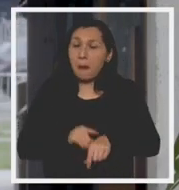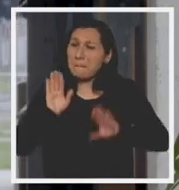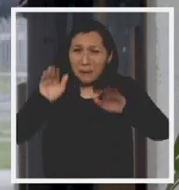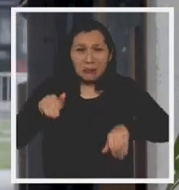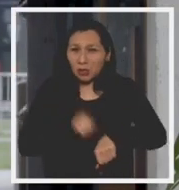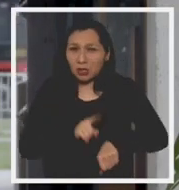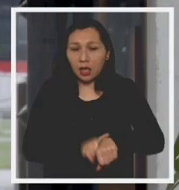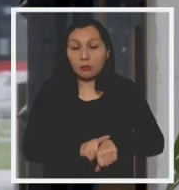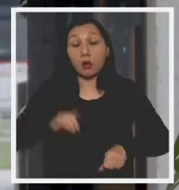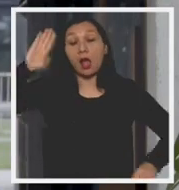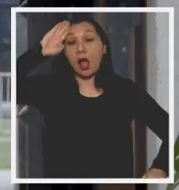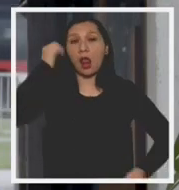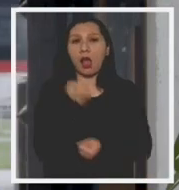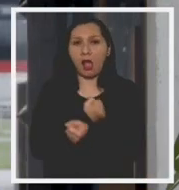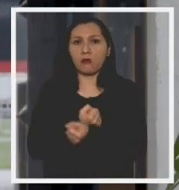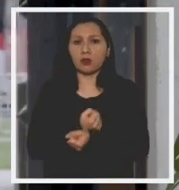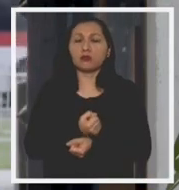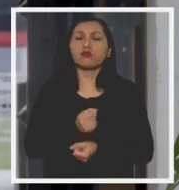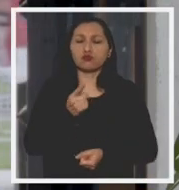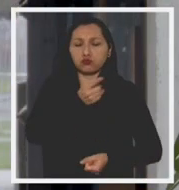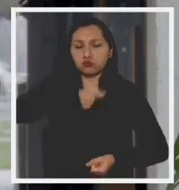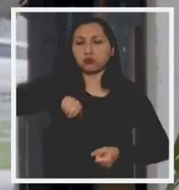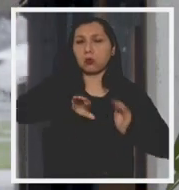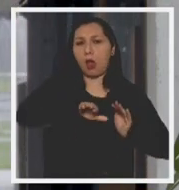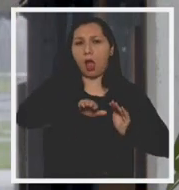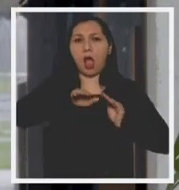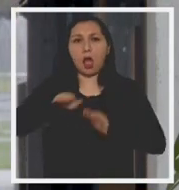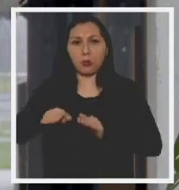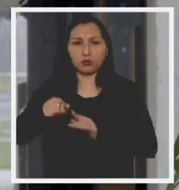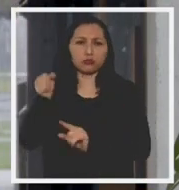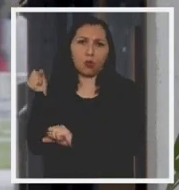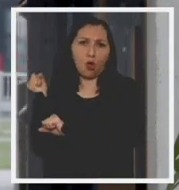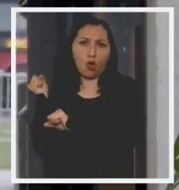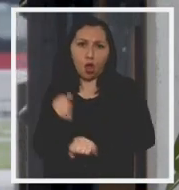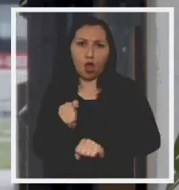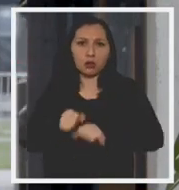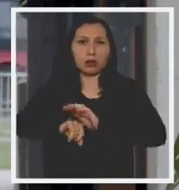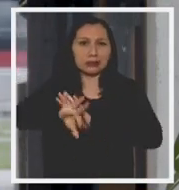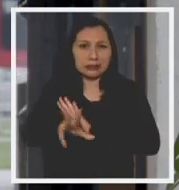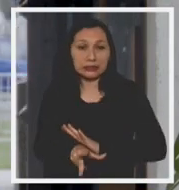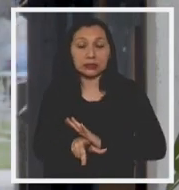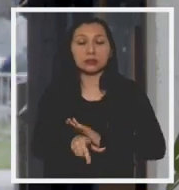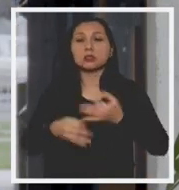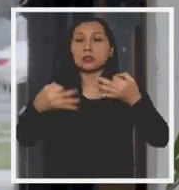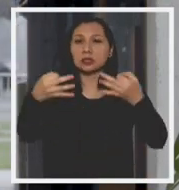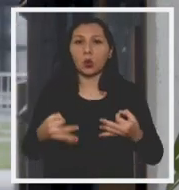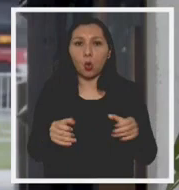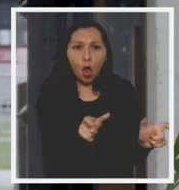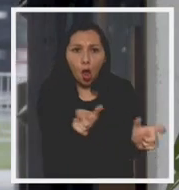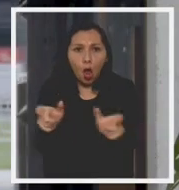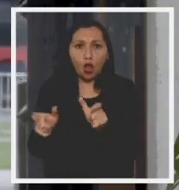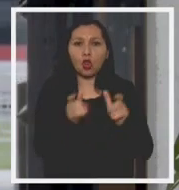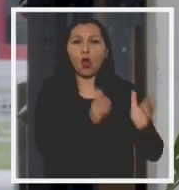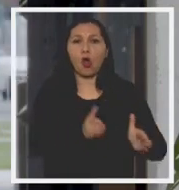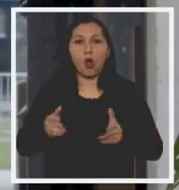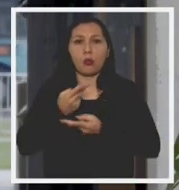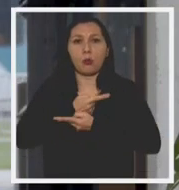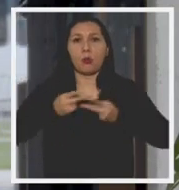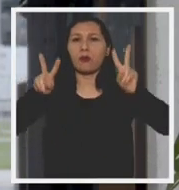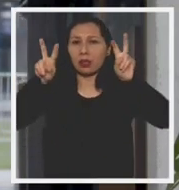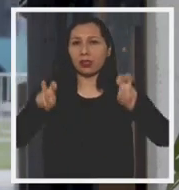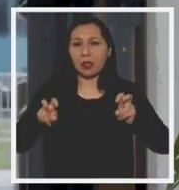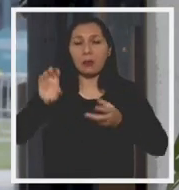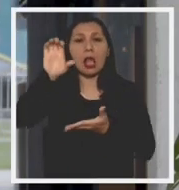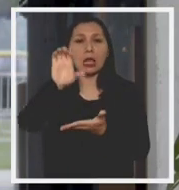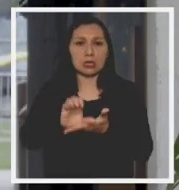Y a la vez, Carabineros cuenta con todo nuestro respaldo para combatir la delincuencia y asegurar el control del orden público en el marco